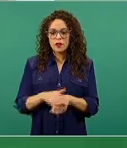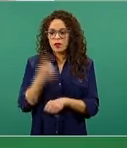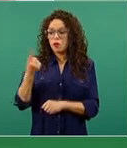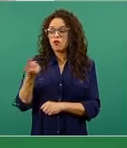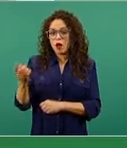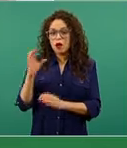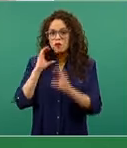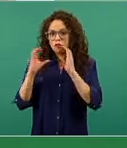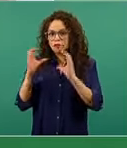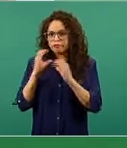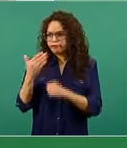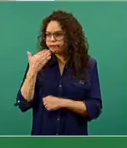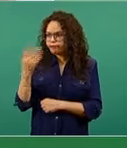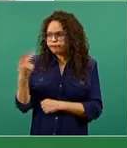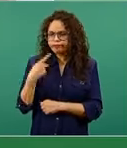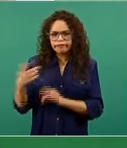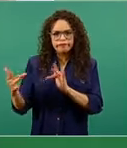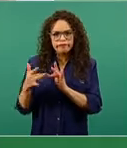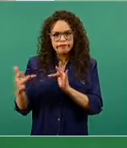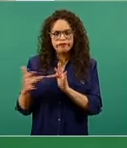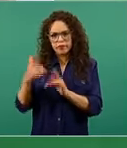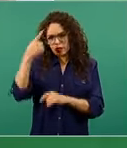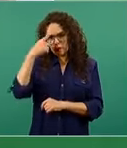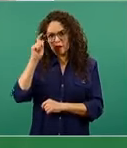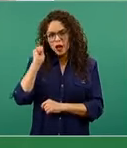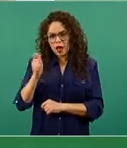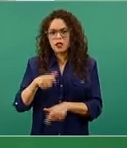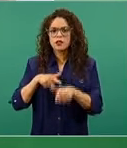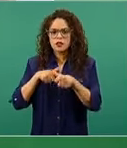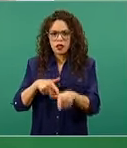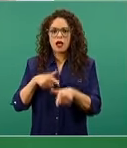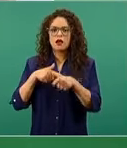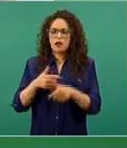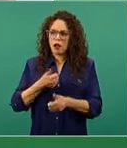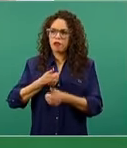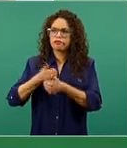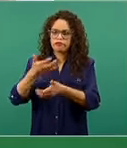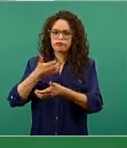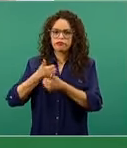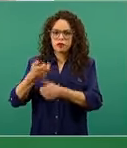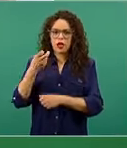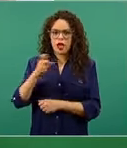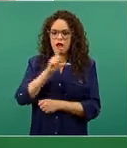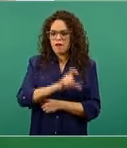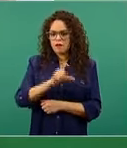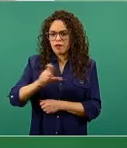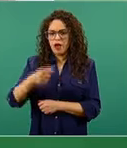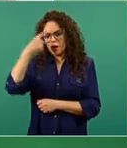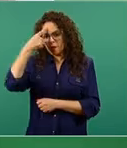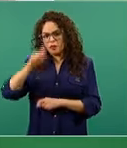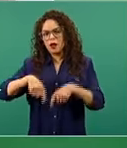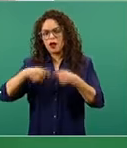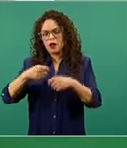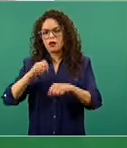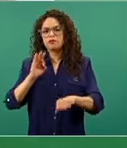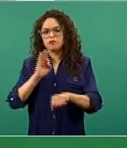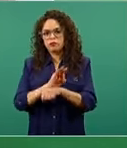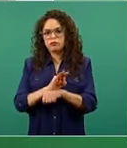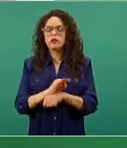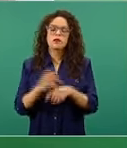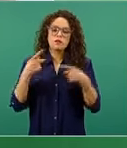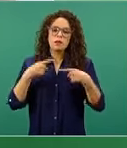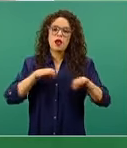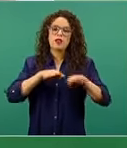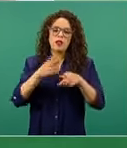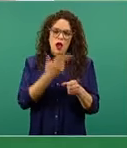en comunicación para seguir recibiendo estos biológicos, proteger también a los profesionales de la salud y